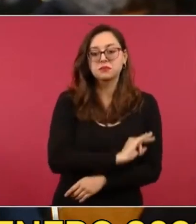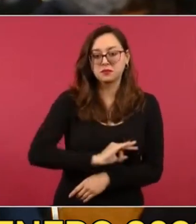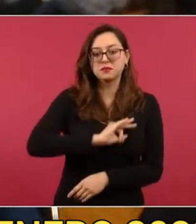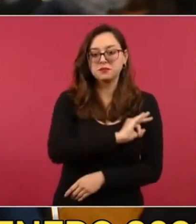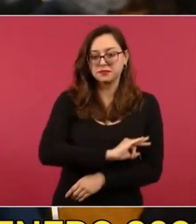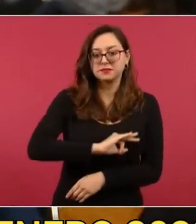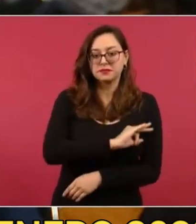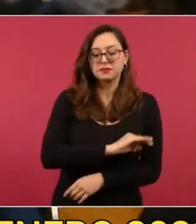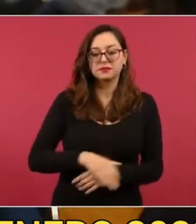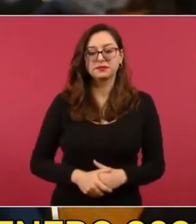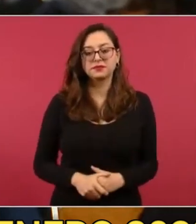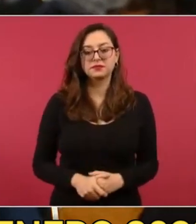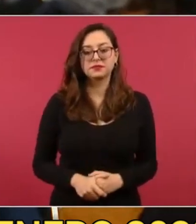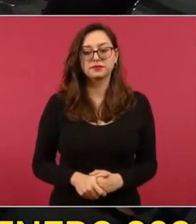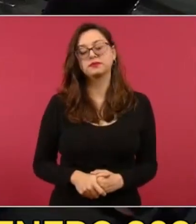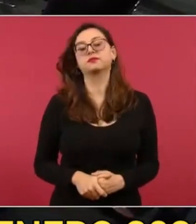Y